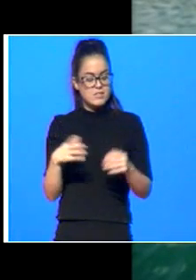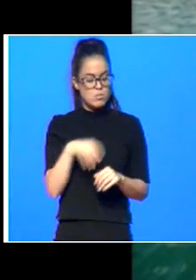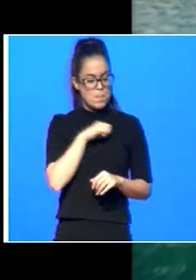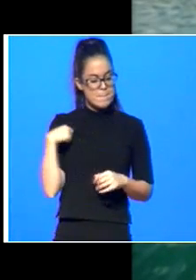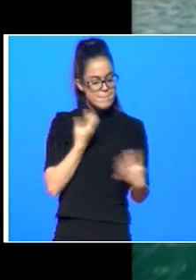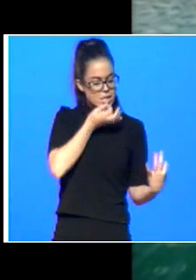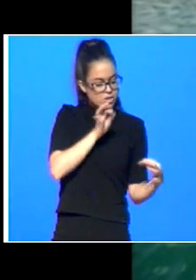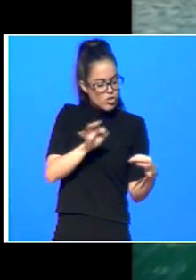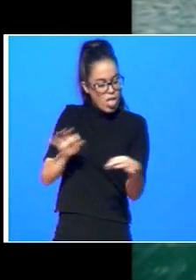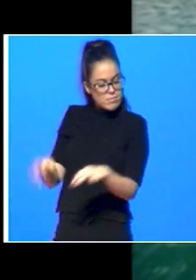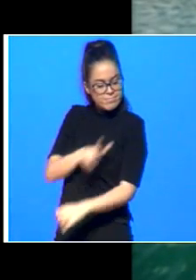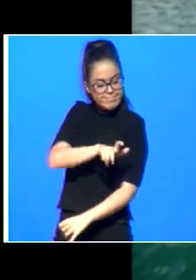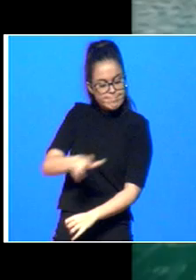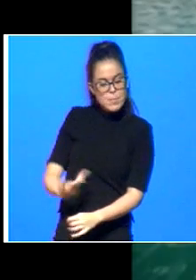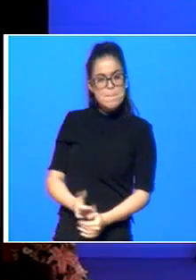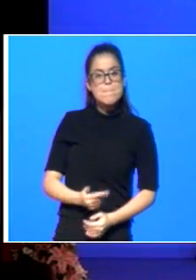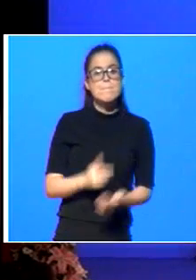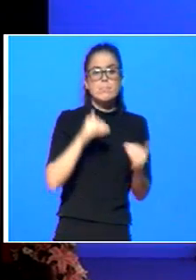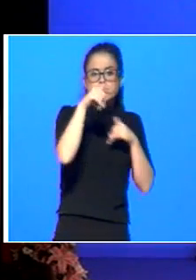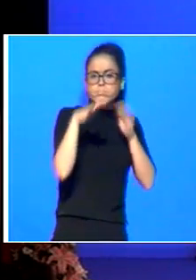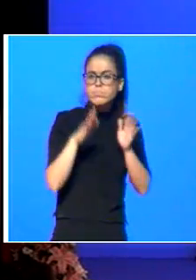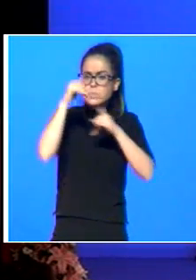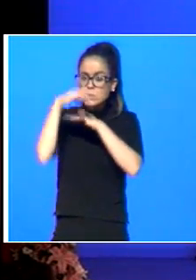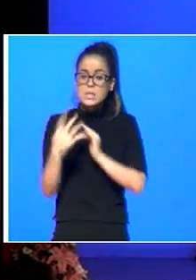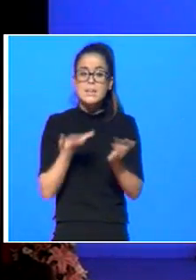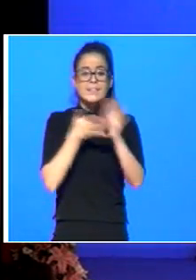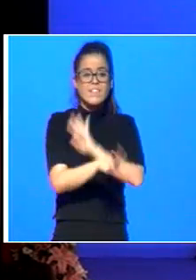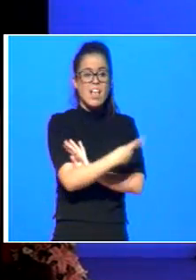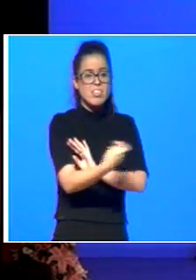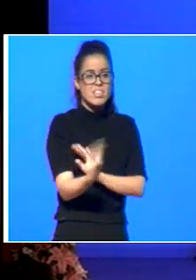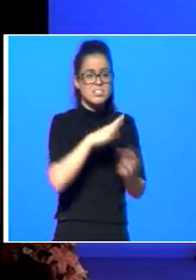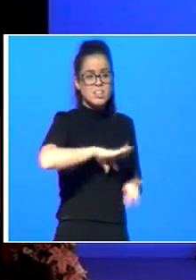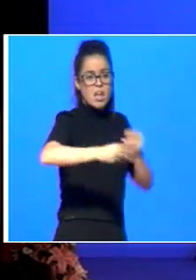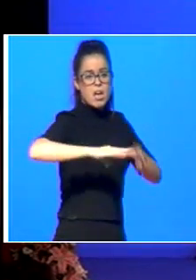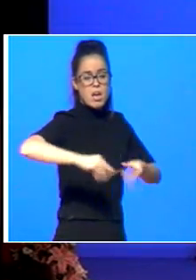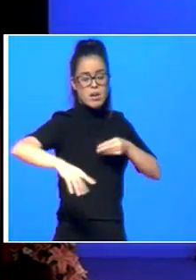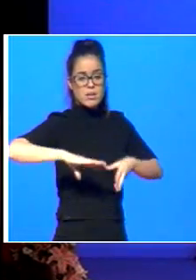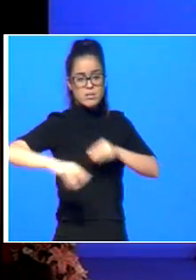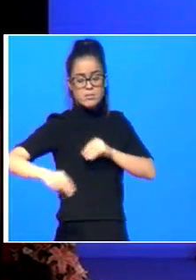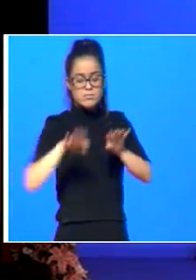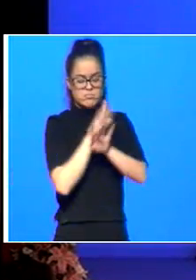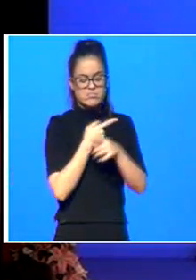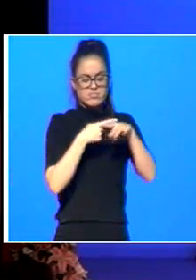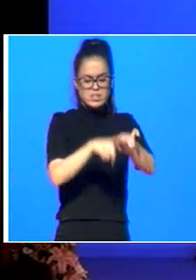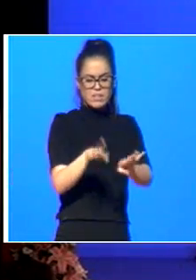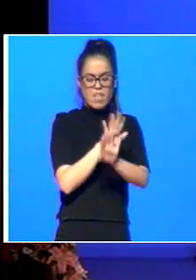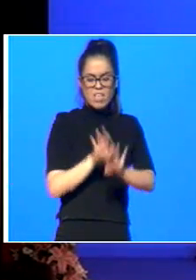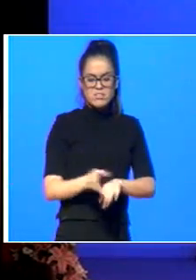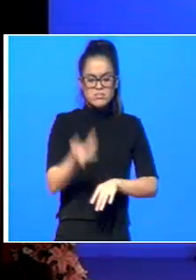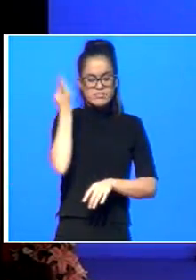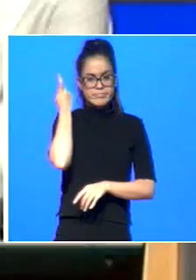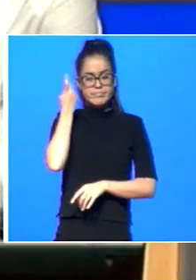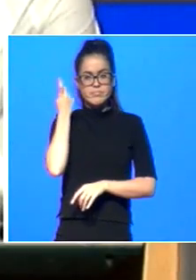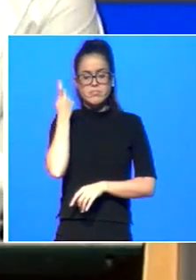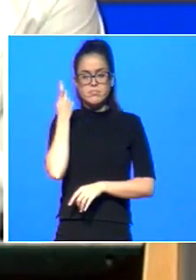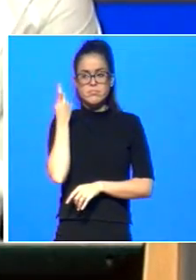pertsonalizatuagoa isatia. Hau da, bere beharretara egokitxuta egotia. Ze ez da bardin, irakasle bat, bera bakarrik egon behar